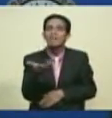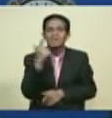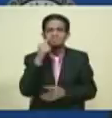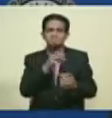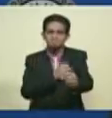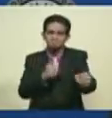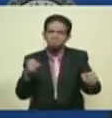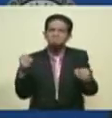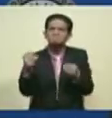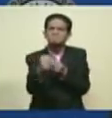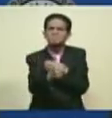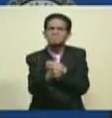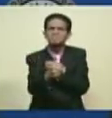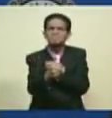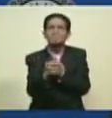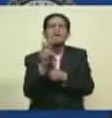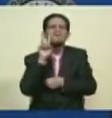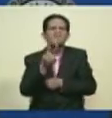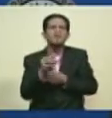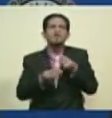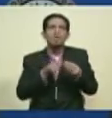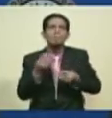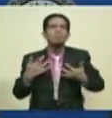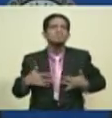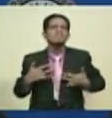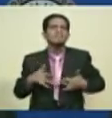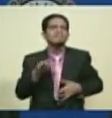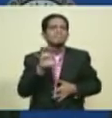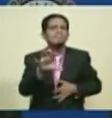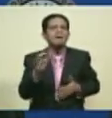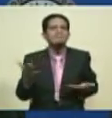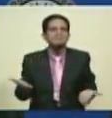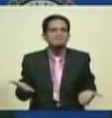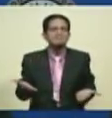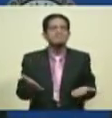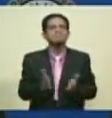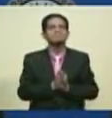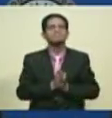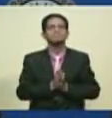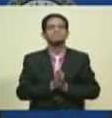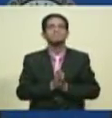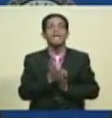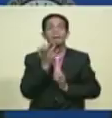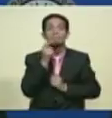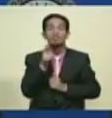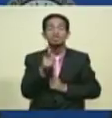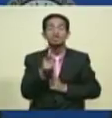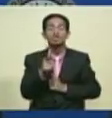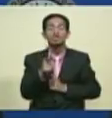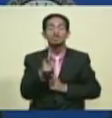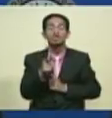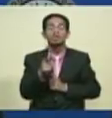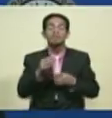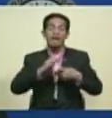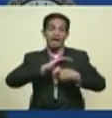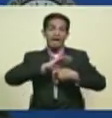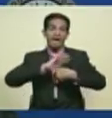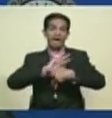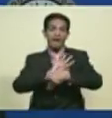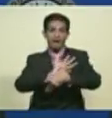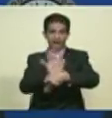países. Pónganse ustedes en el lugar de esos países. Ahí están los países del ALBA. En esta organización,